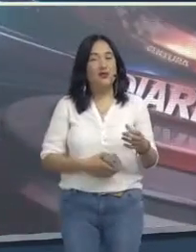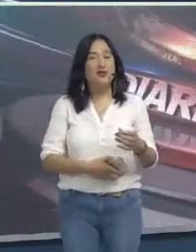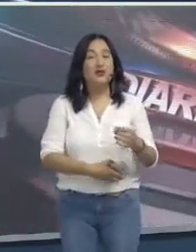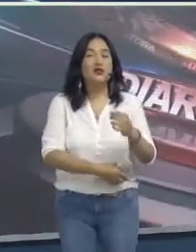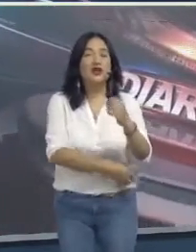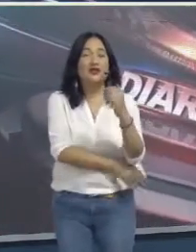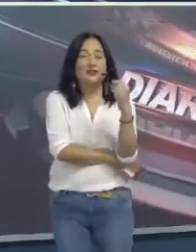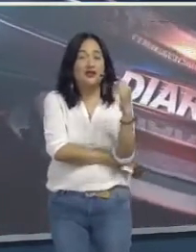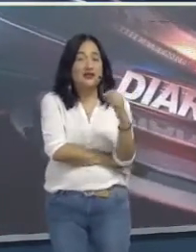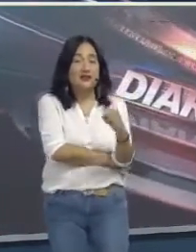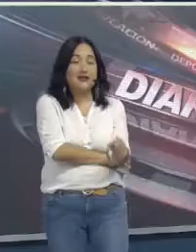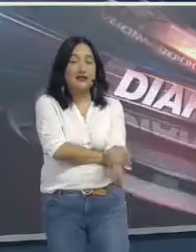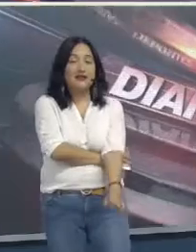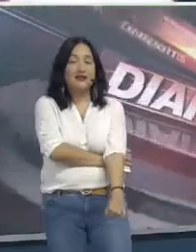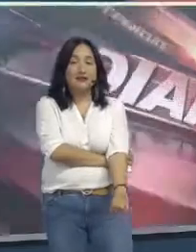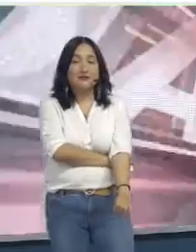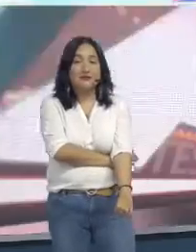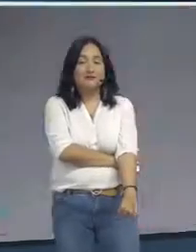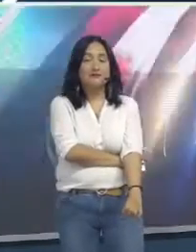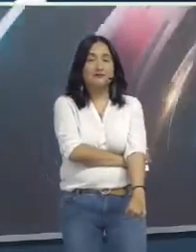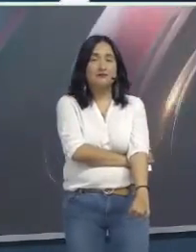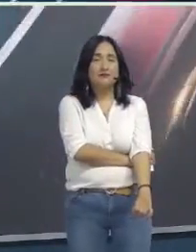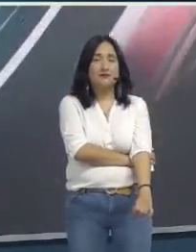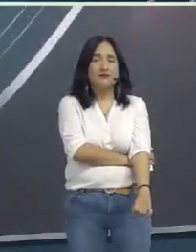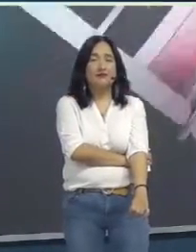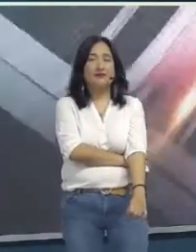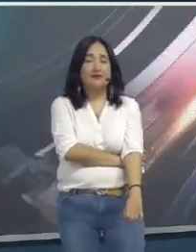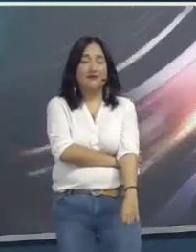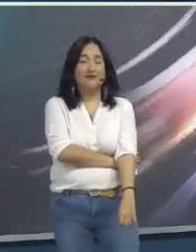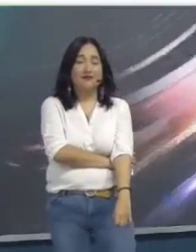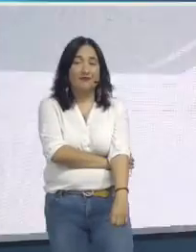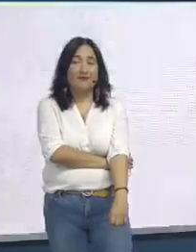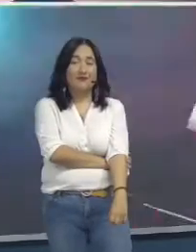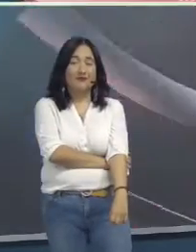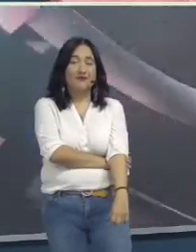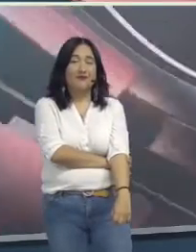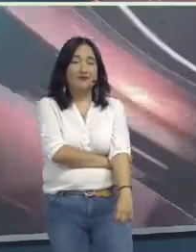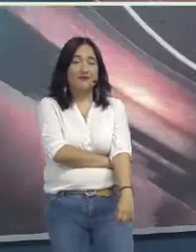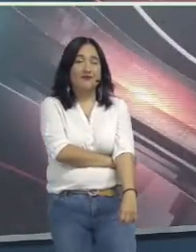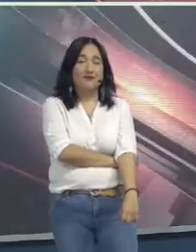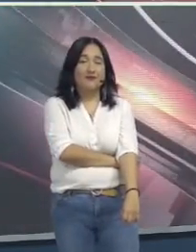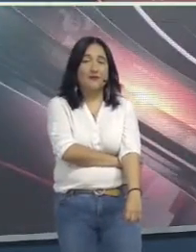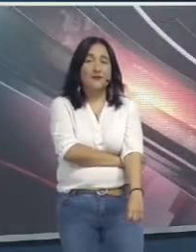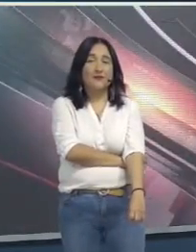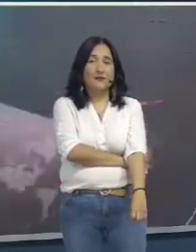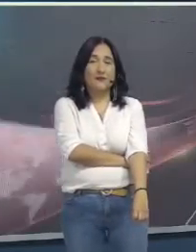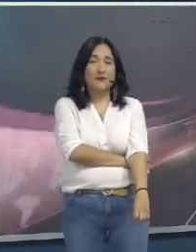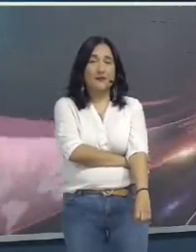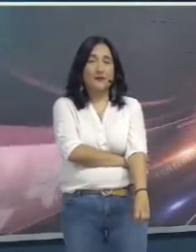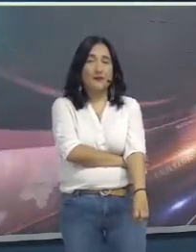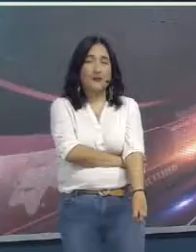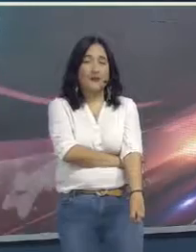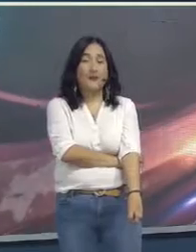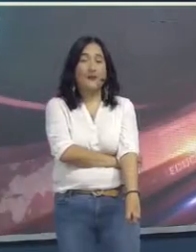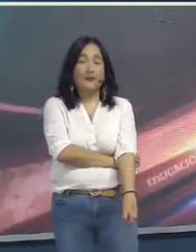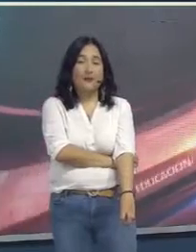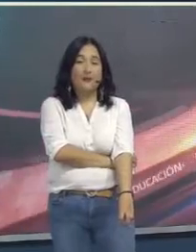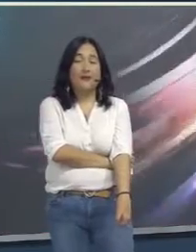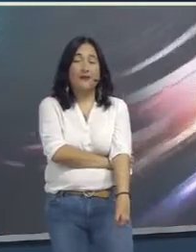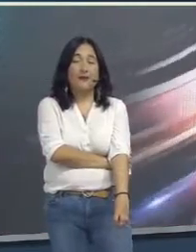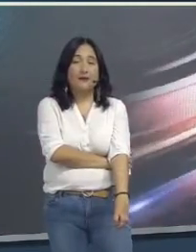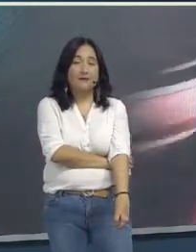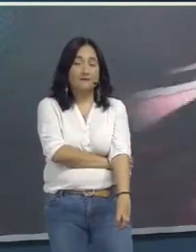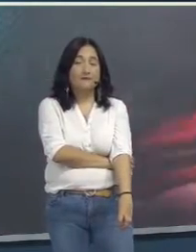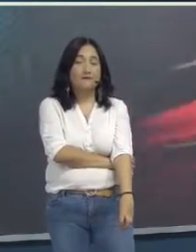estas reuniones sociales tan masivas. Así es, trabajando en eso para no dejar de afuera a nadie, ¿no? De